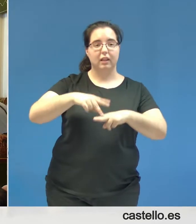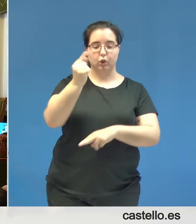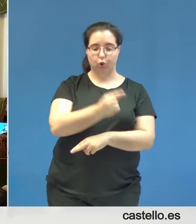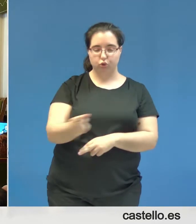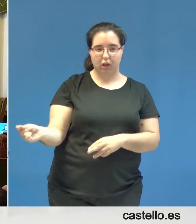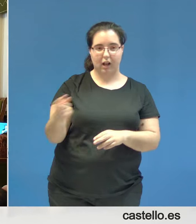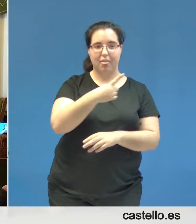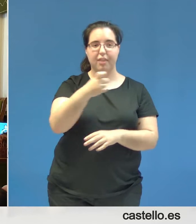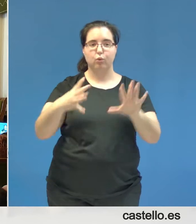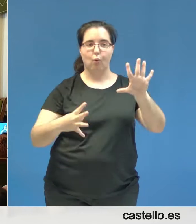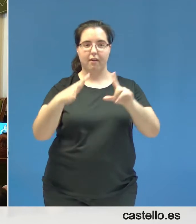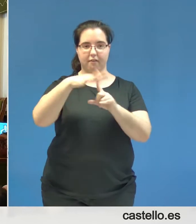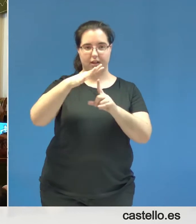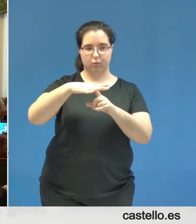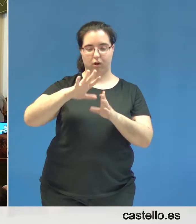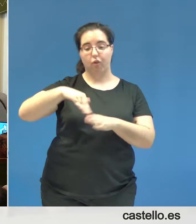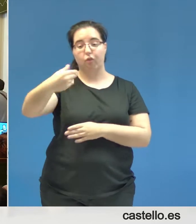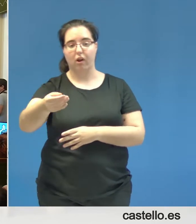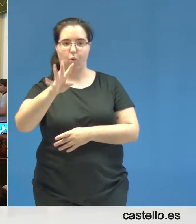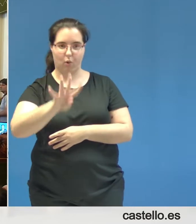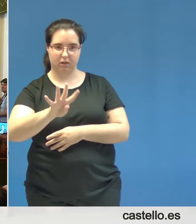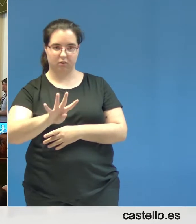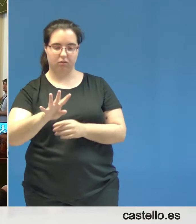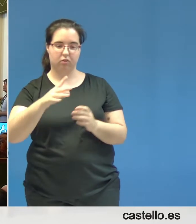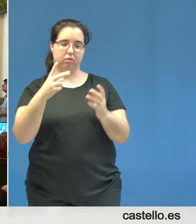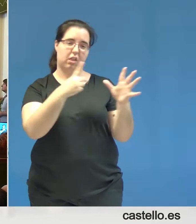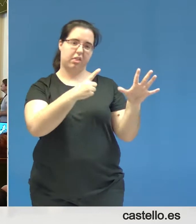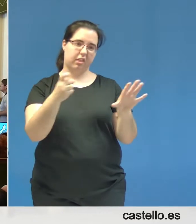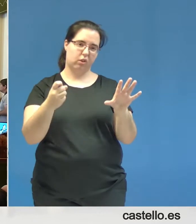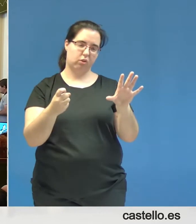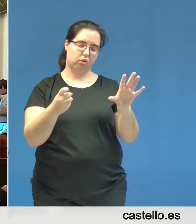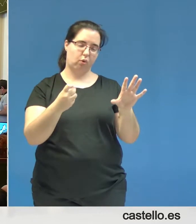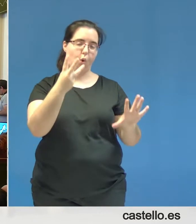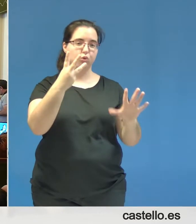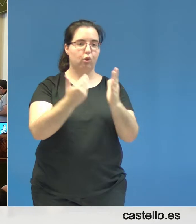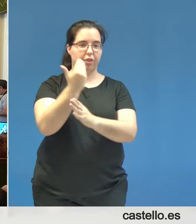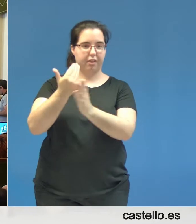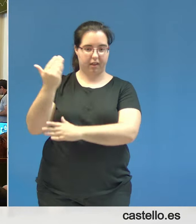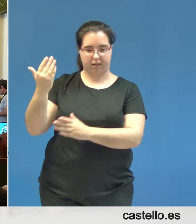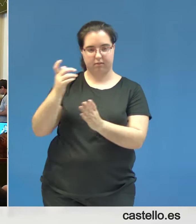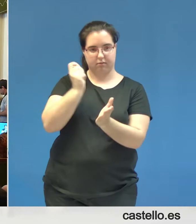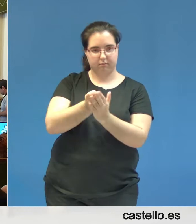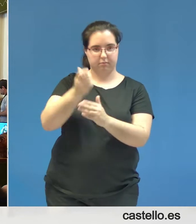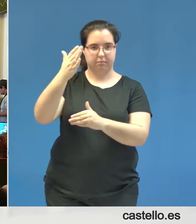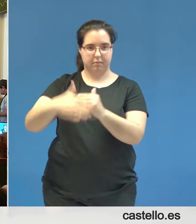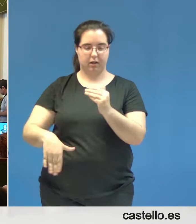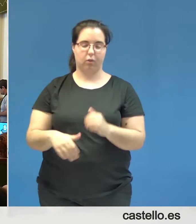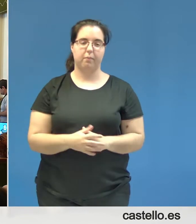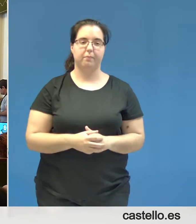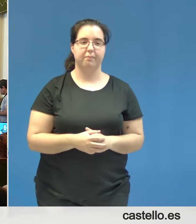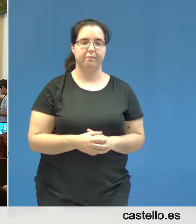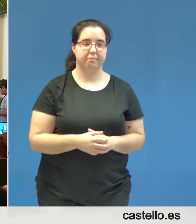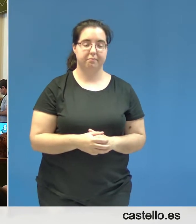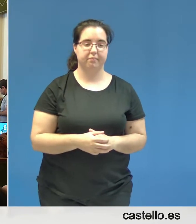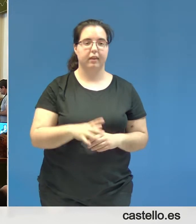fuera de plazo 4, el periodo medio de pago ha sido 18 días y pendiente a 31 de marzo quedaron 72, cuyo periodo medio de pago ha sido 13 días.